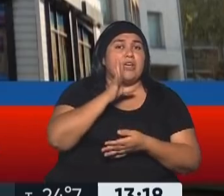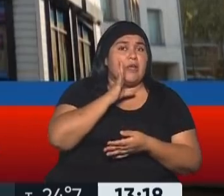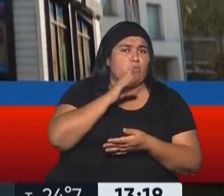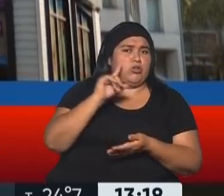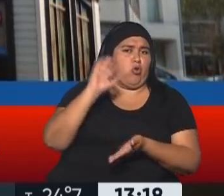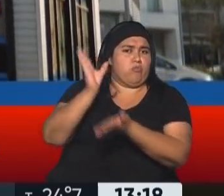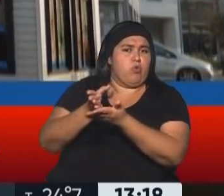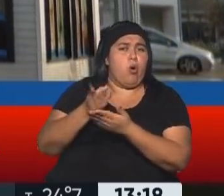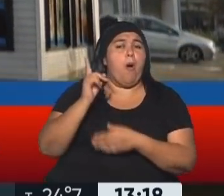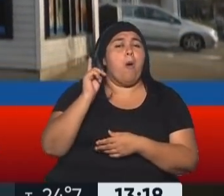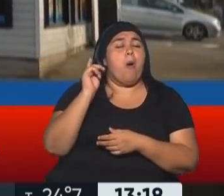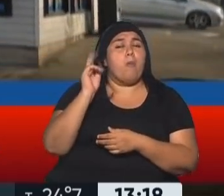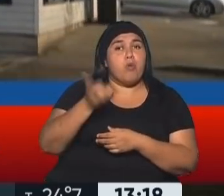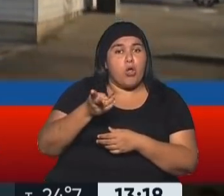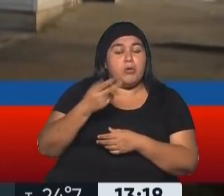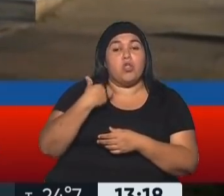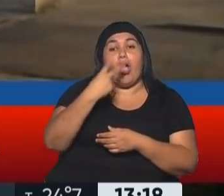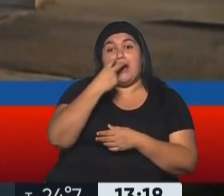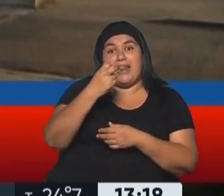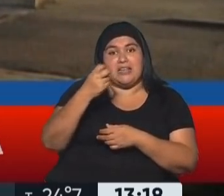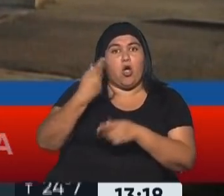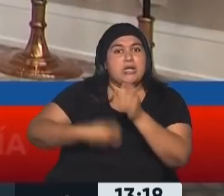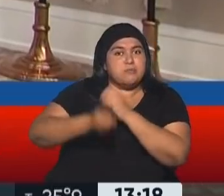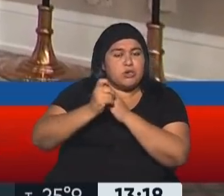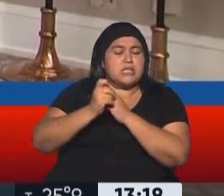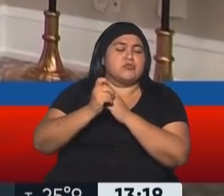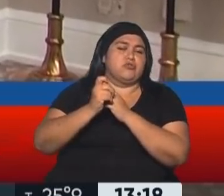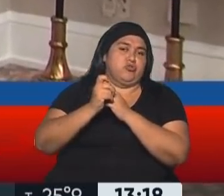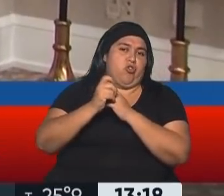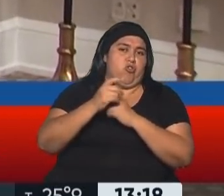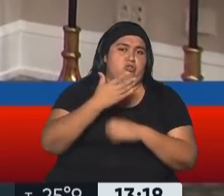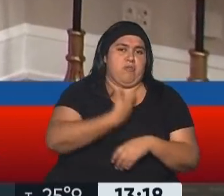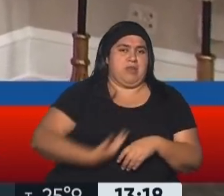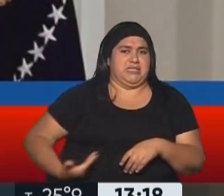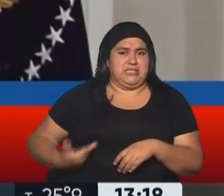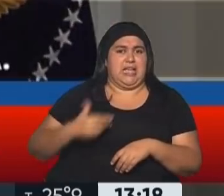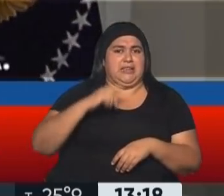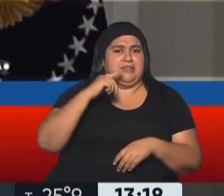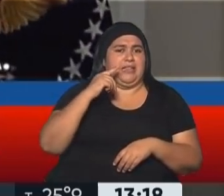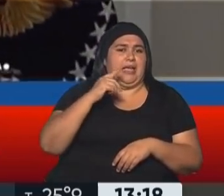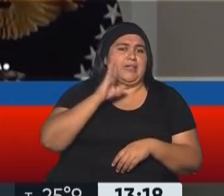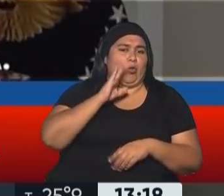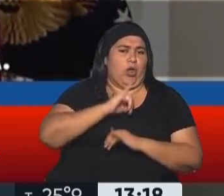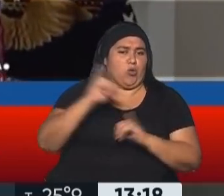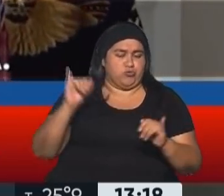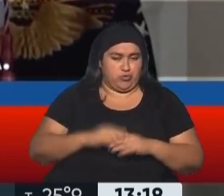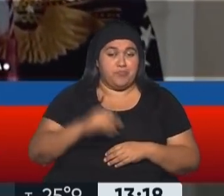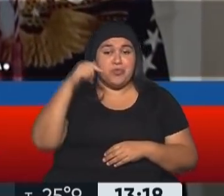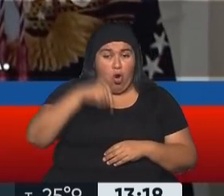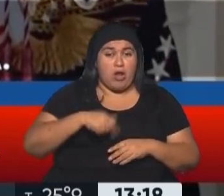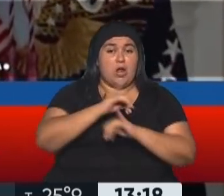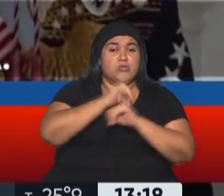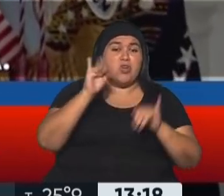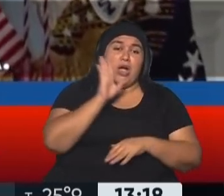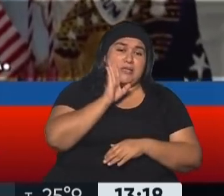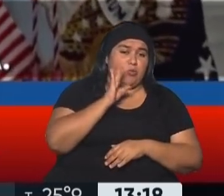Unidos de prohibir las importaciones de energía de Rusia anunciadas por el presidente Joe Biden. Today I'm announcing the United States